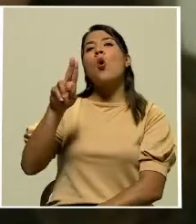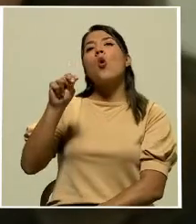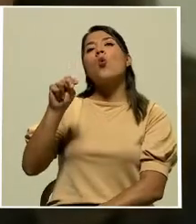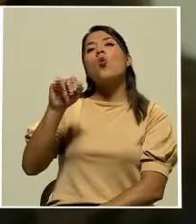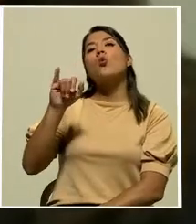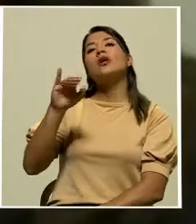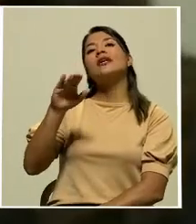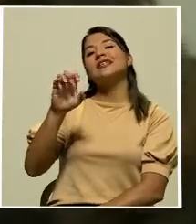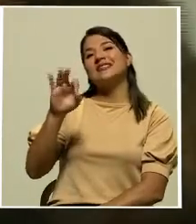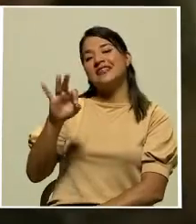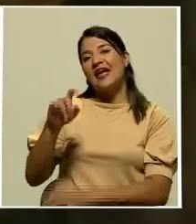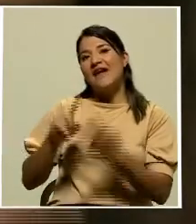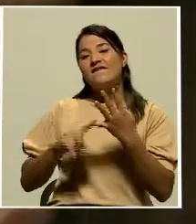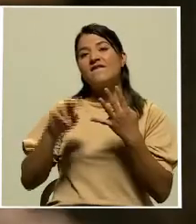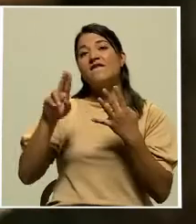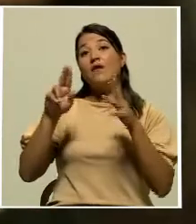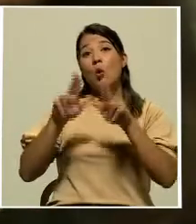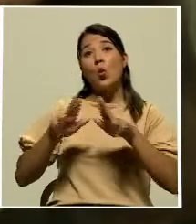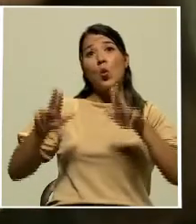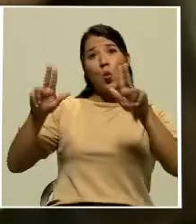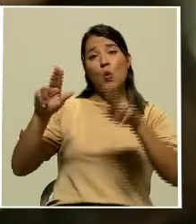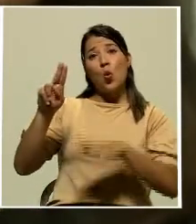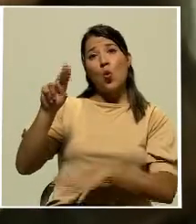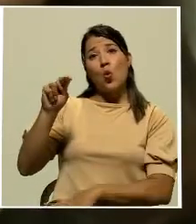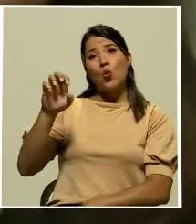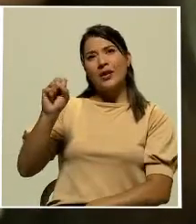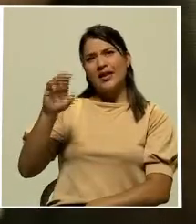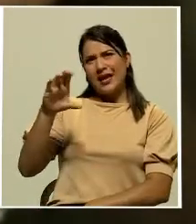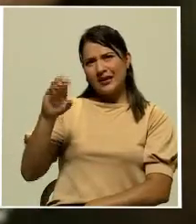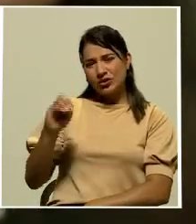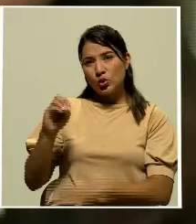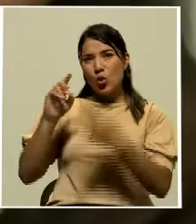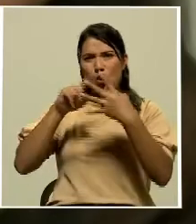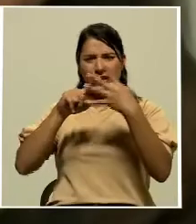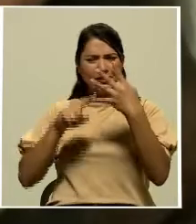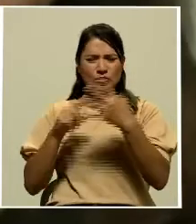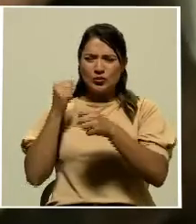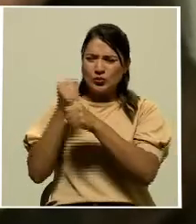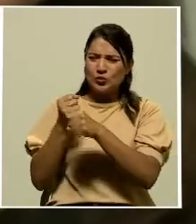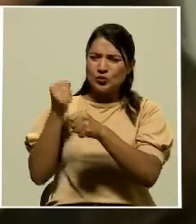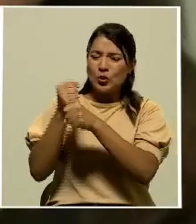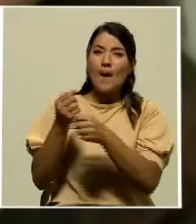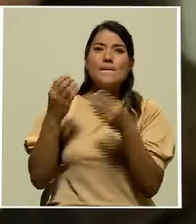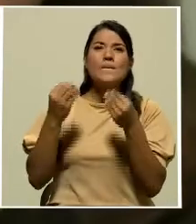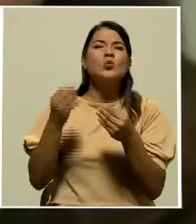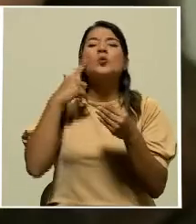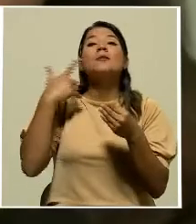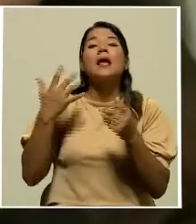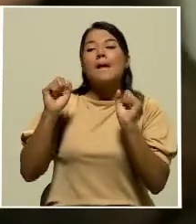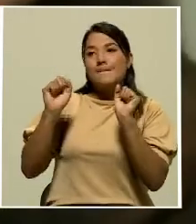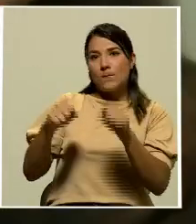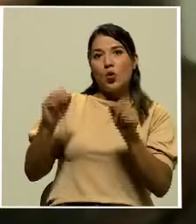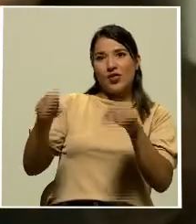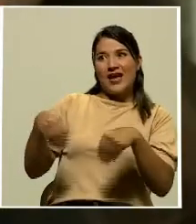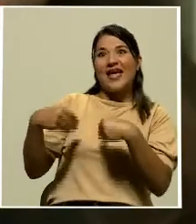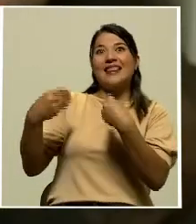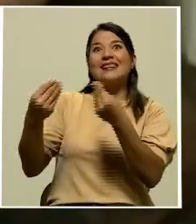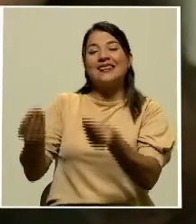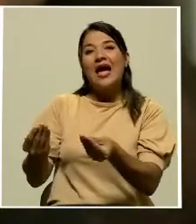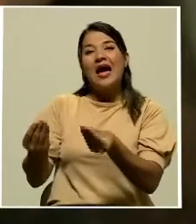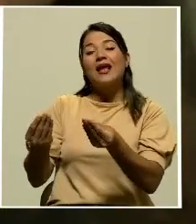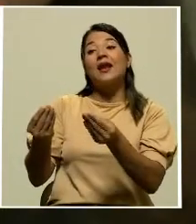otras agencias que han trabajado, don Ernesto, muy fuertemente para garantizar el